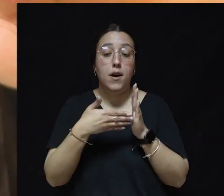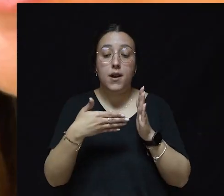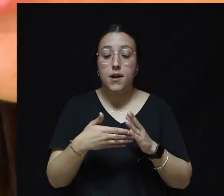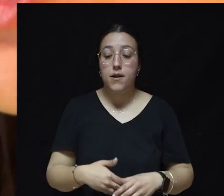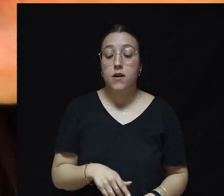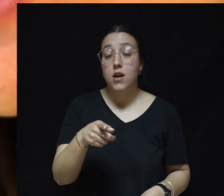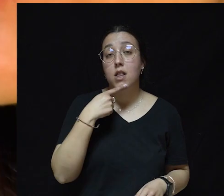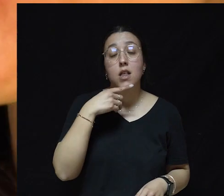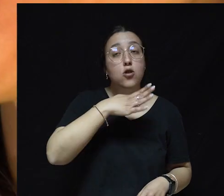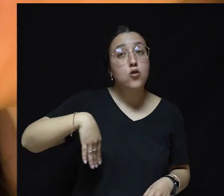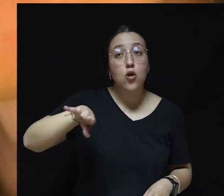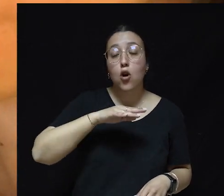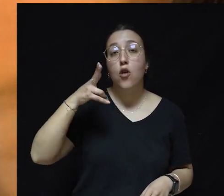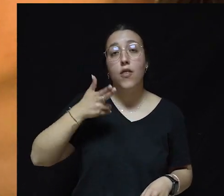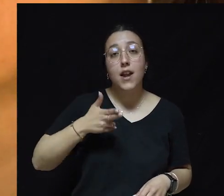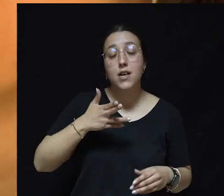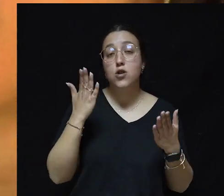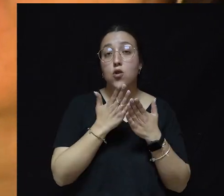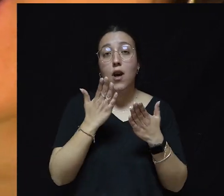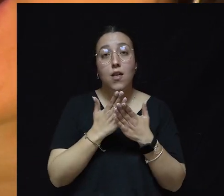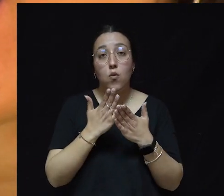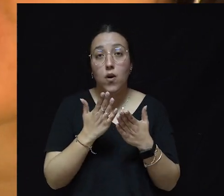Todo el mundo tiene derecho a la educación, ¿no?, en nuestro país.